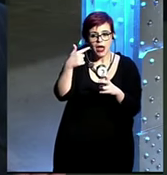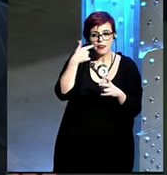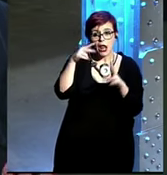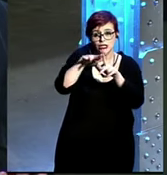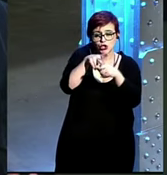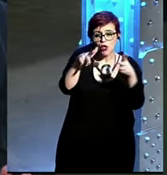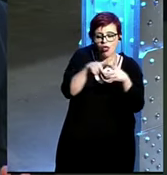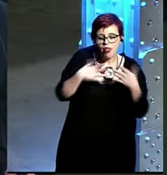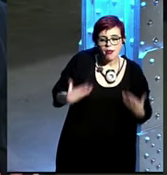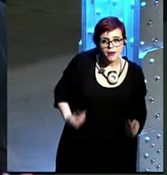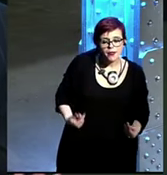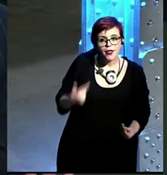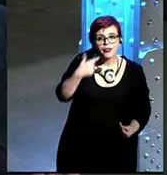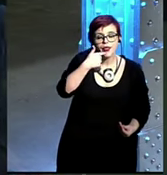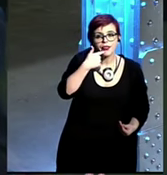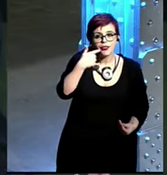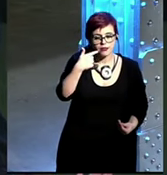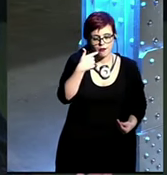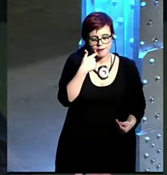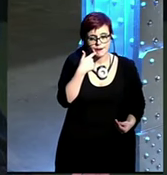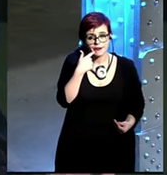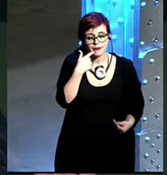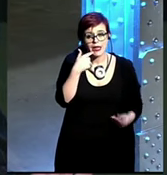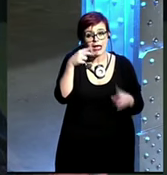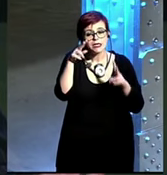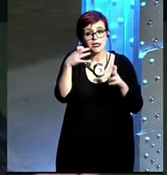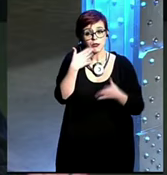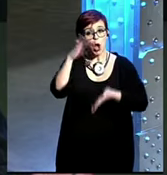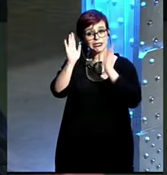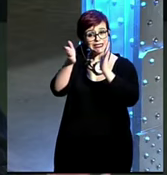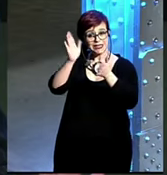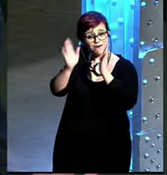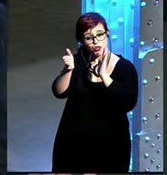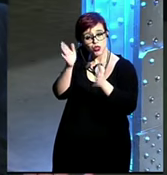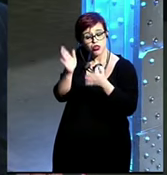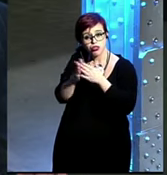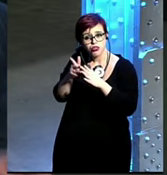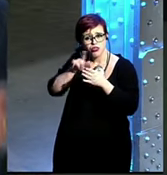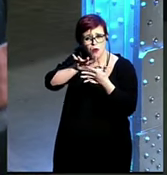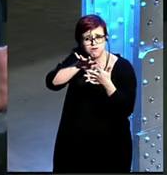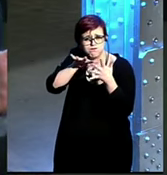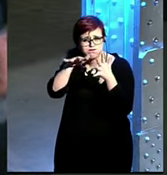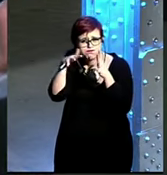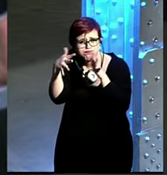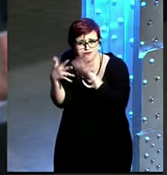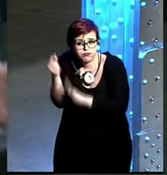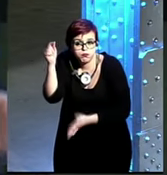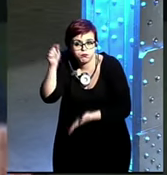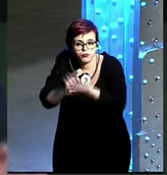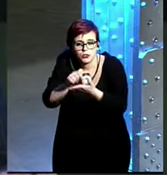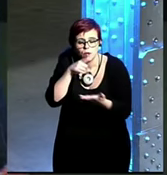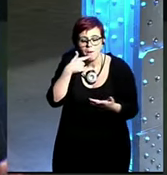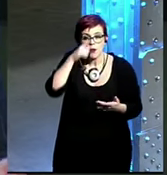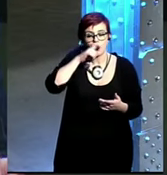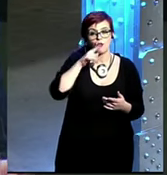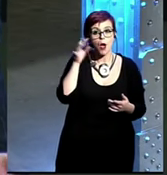deprimidas, se dieron cuenta de que la transformación, cuando les trataban, era impresionante. Y había una mujer en concreto